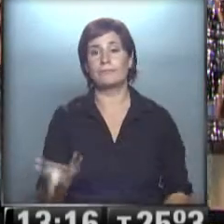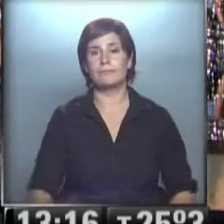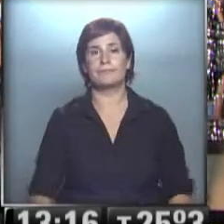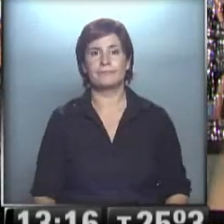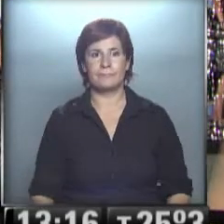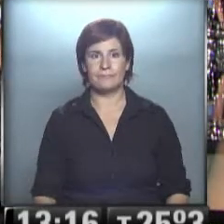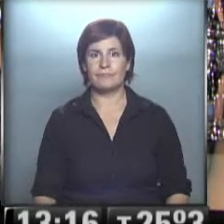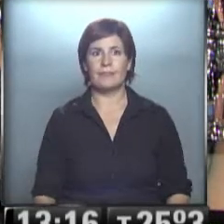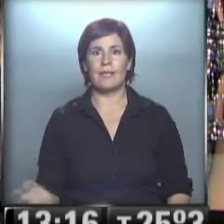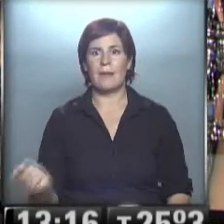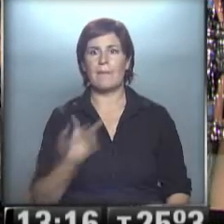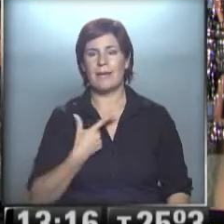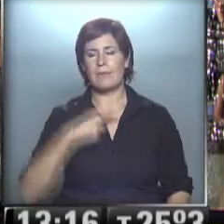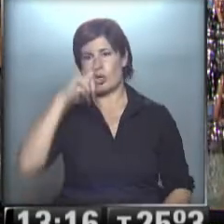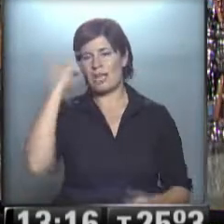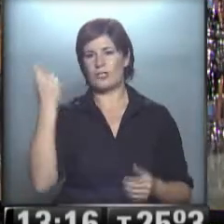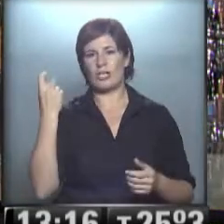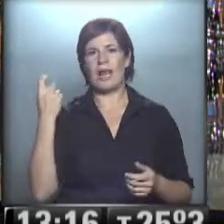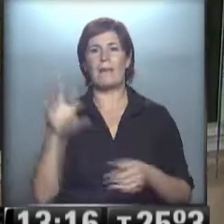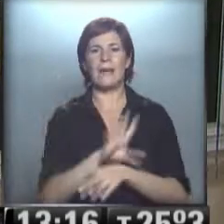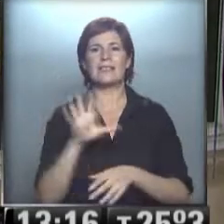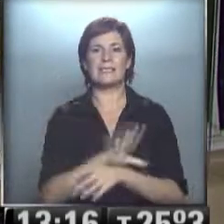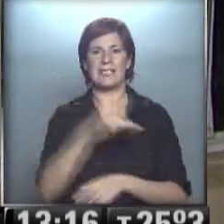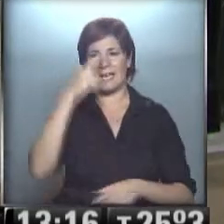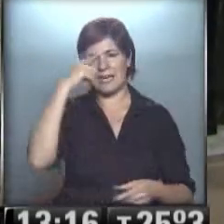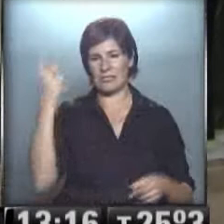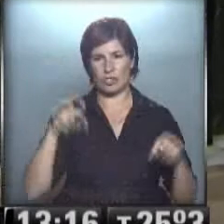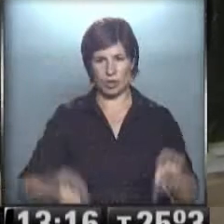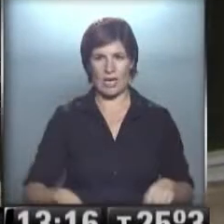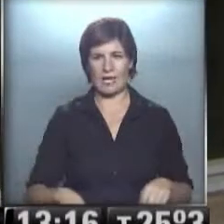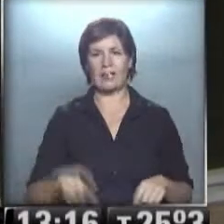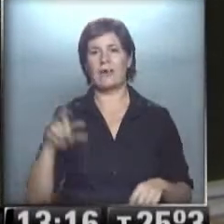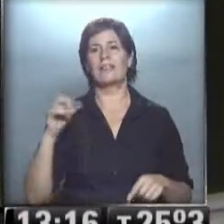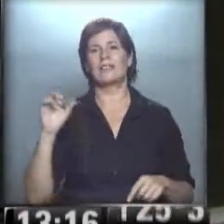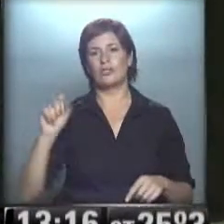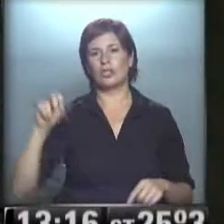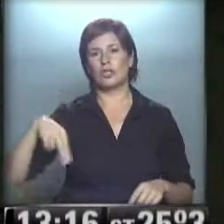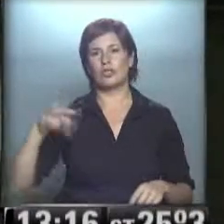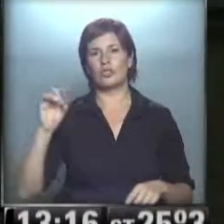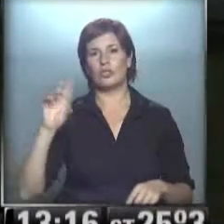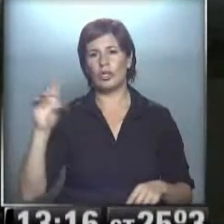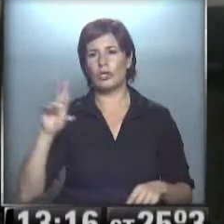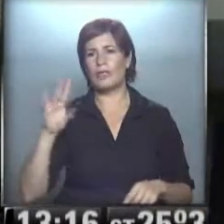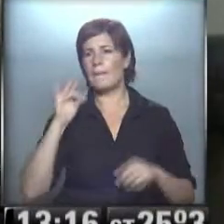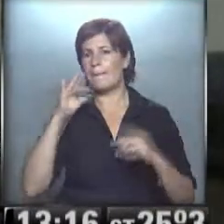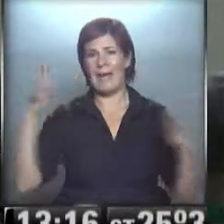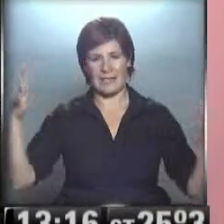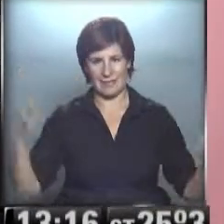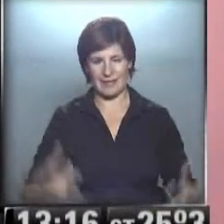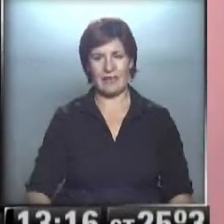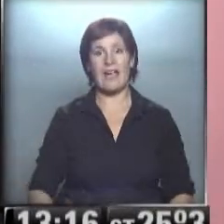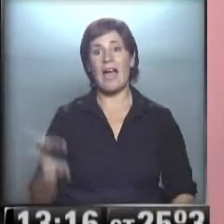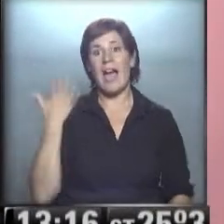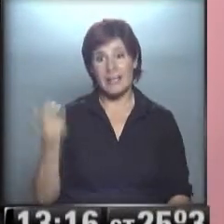Premios Nacionales al Cine Nacional. Cóndor de Plata, Gaby, ¿cómo te va? ¿Cómo les va? Muy buenas tardes para todos. Claro, ayer, y en el marco de lo que es